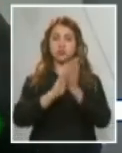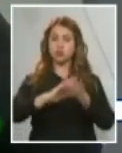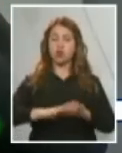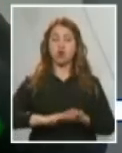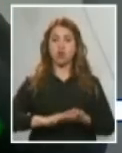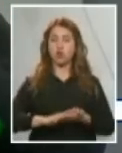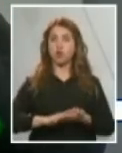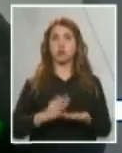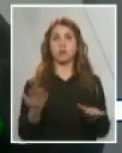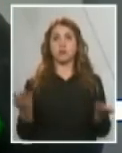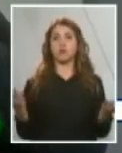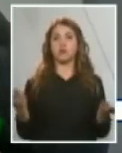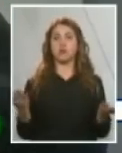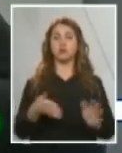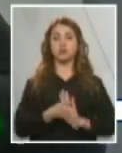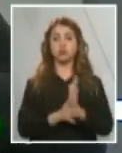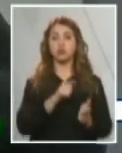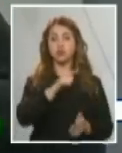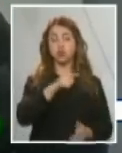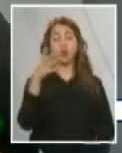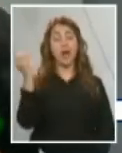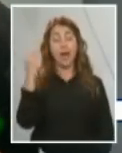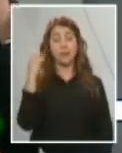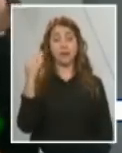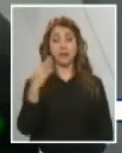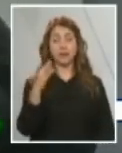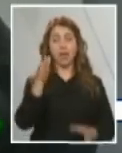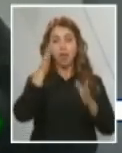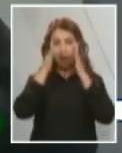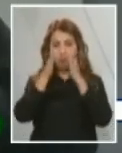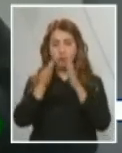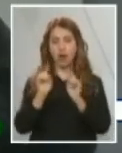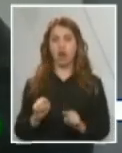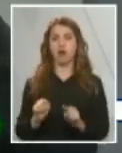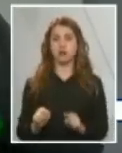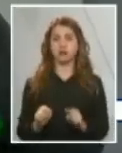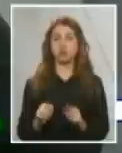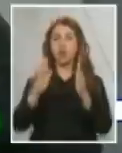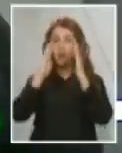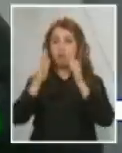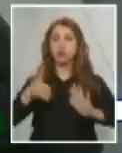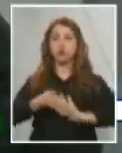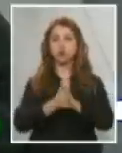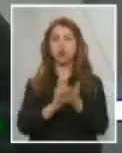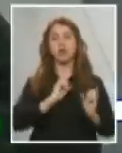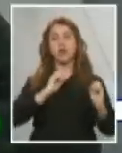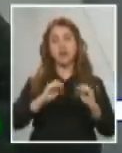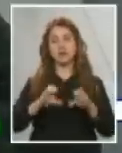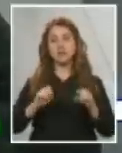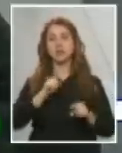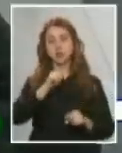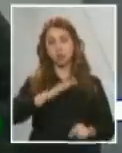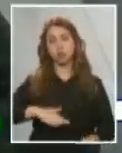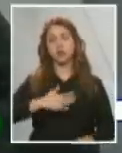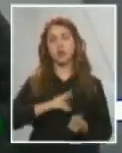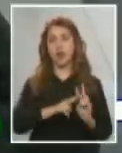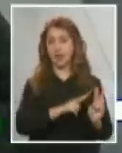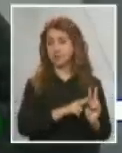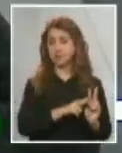como todo lo que tú aprendiste, enfócalo a eso. Enfoca toda tu enseñanza, todo lo que tú quieres hacer,